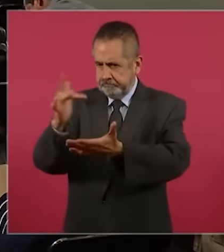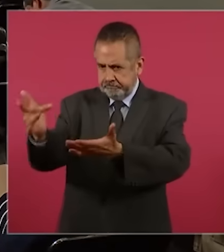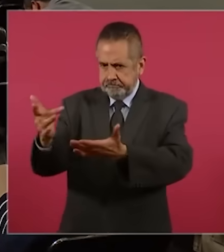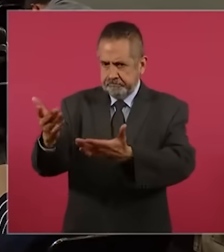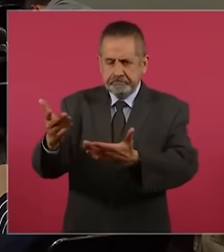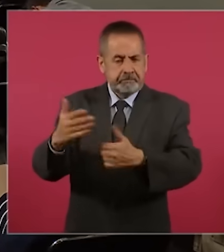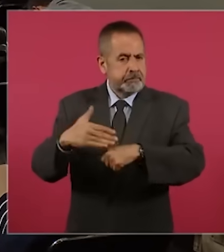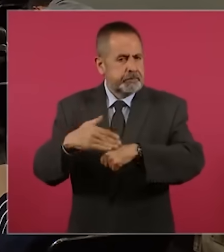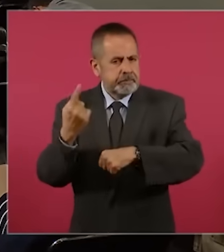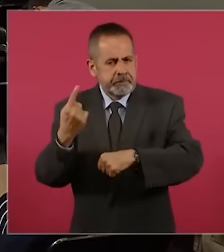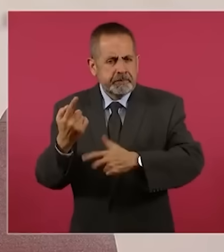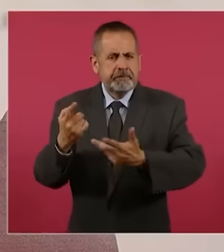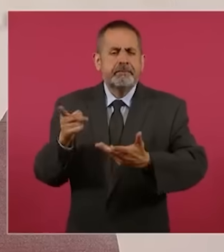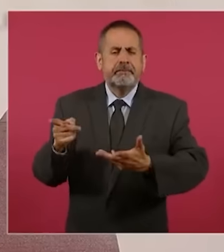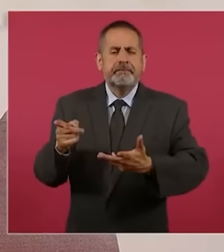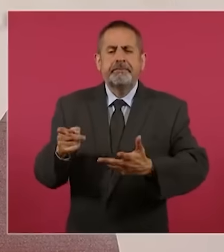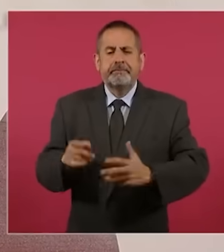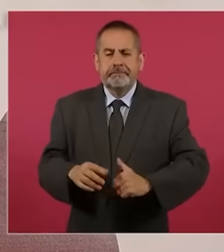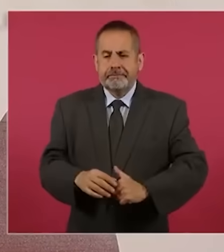porque